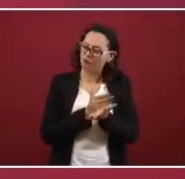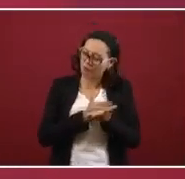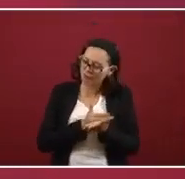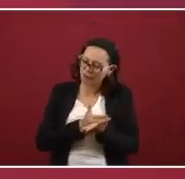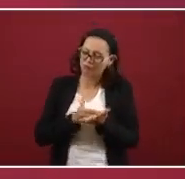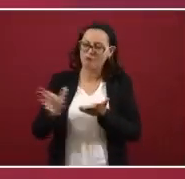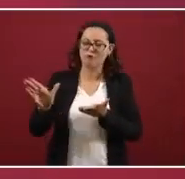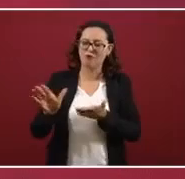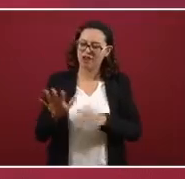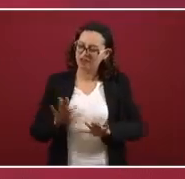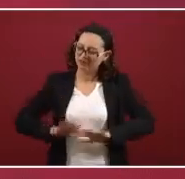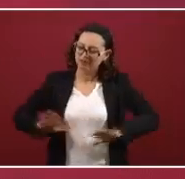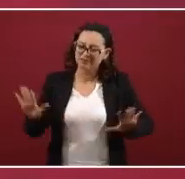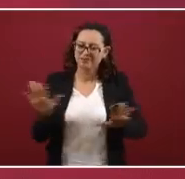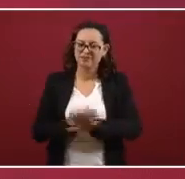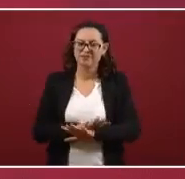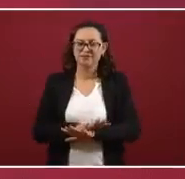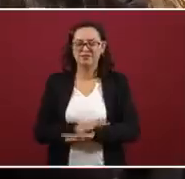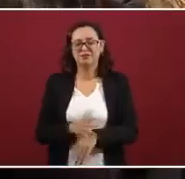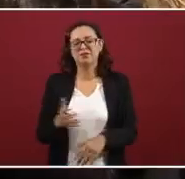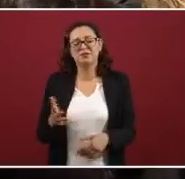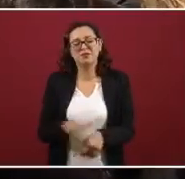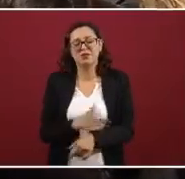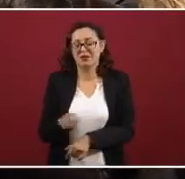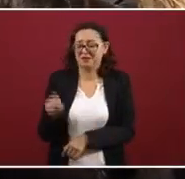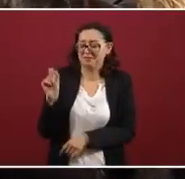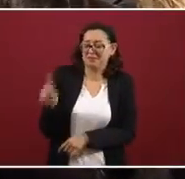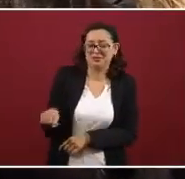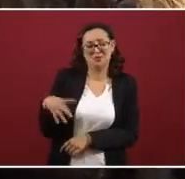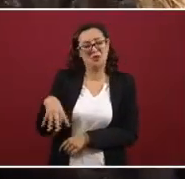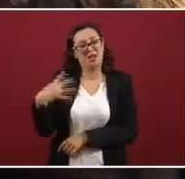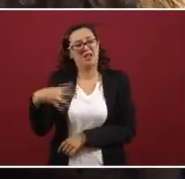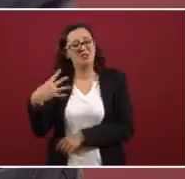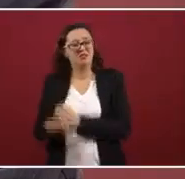buscando el cambio porque llevaba 14 años